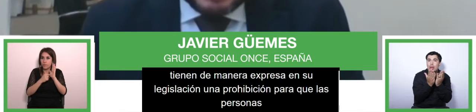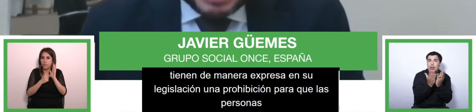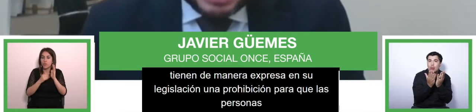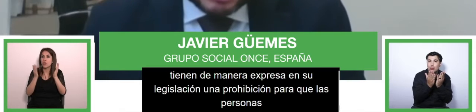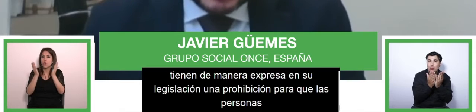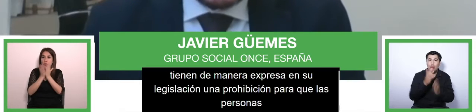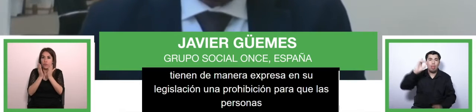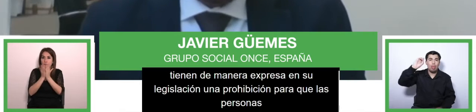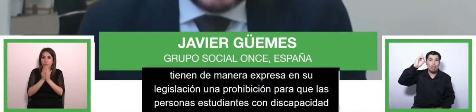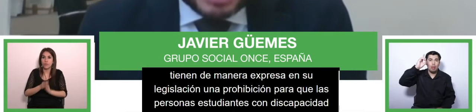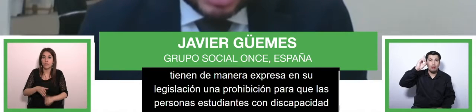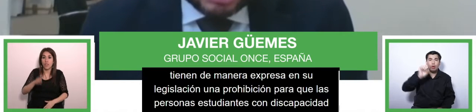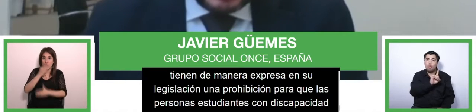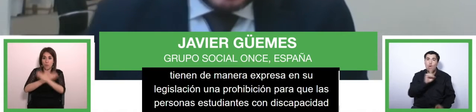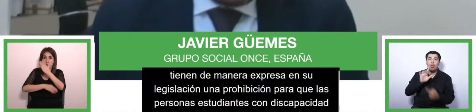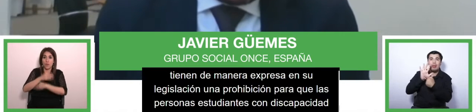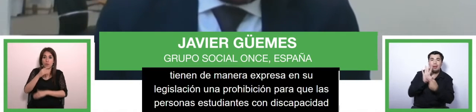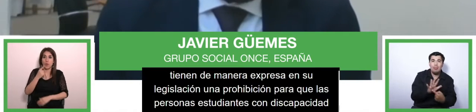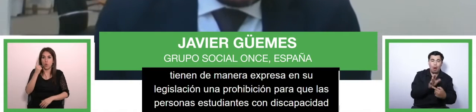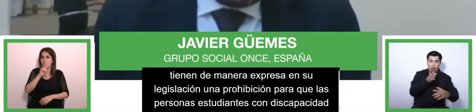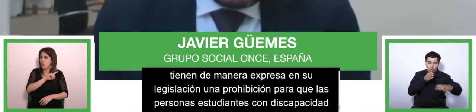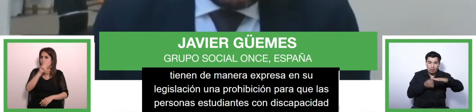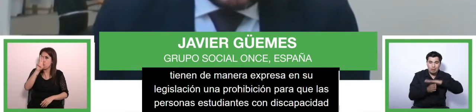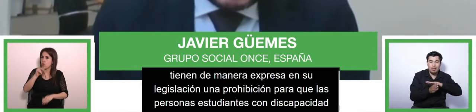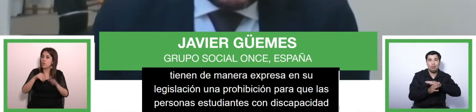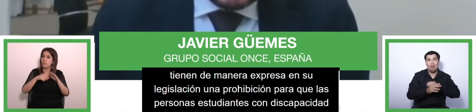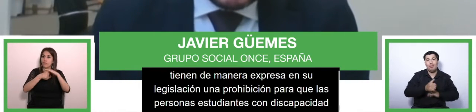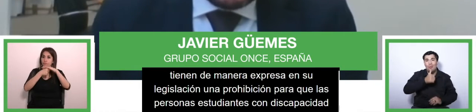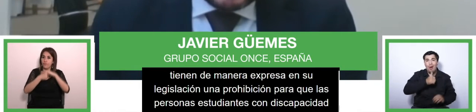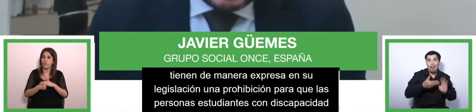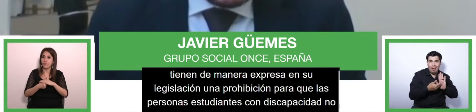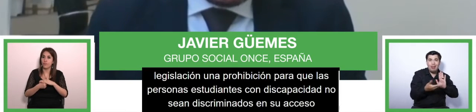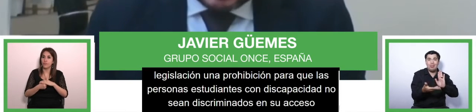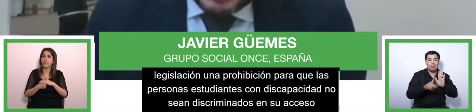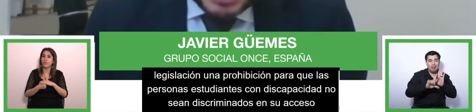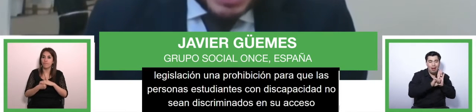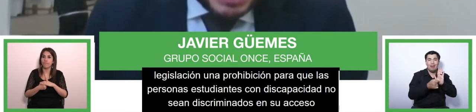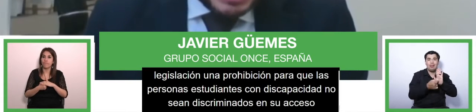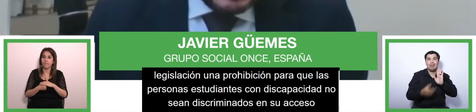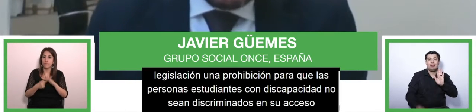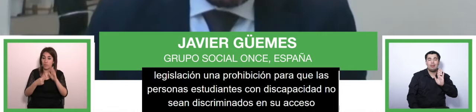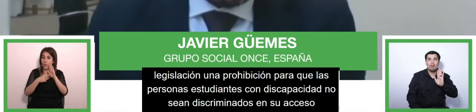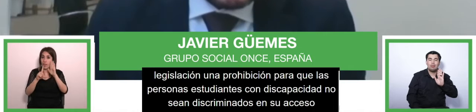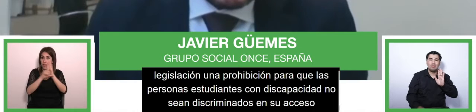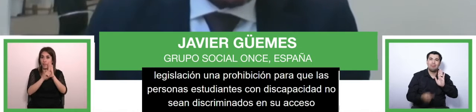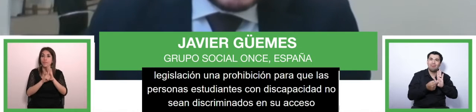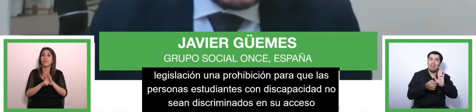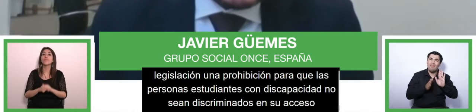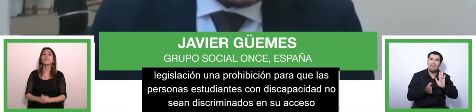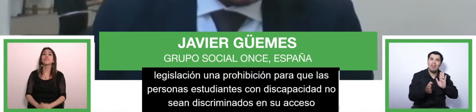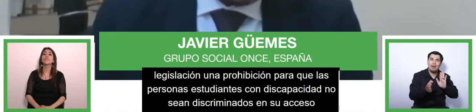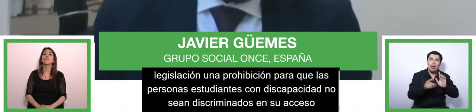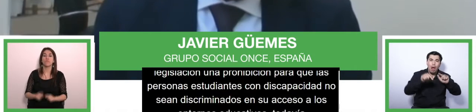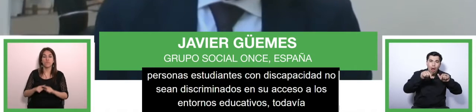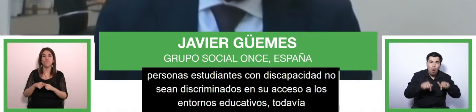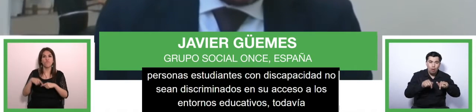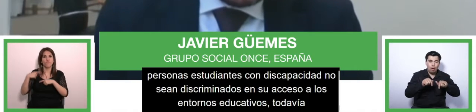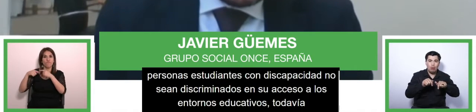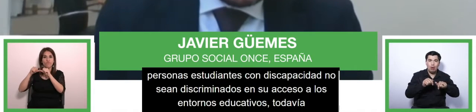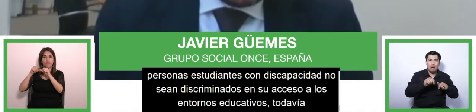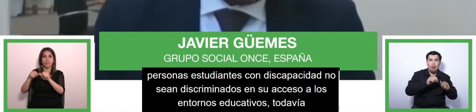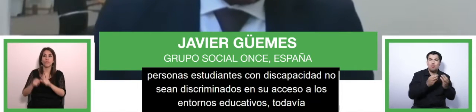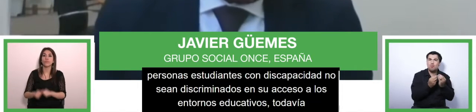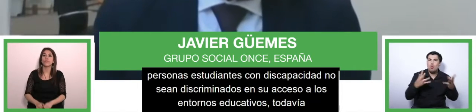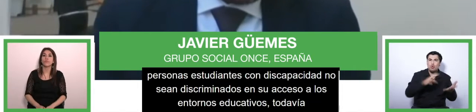sean discriminados en su acceso a los entornos educativos. Todavía hay muchos países que